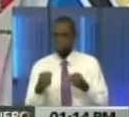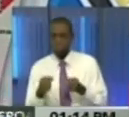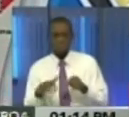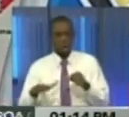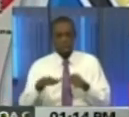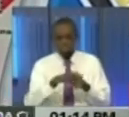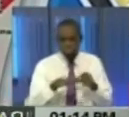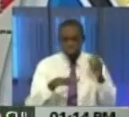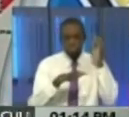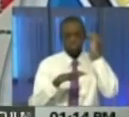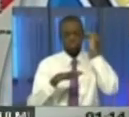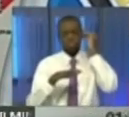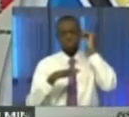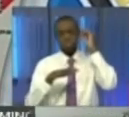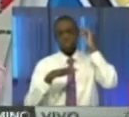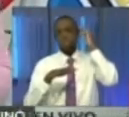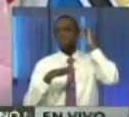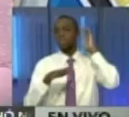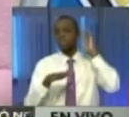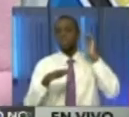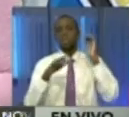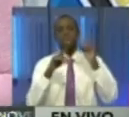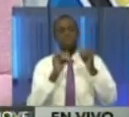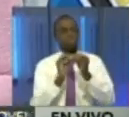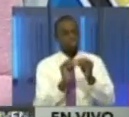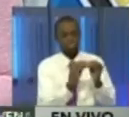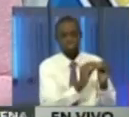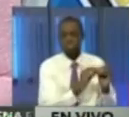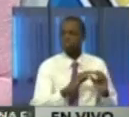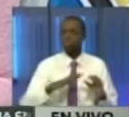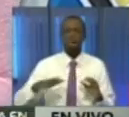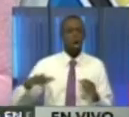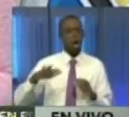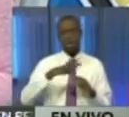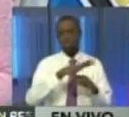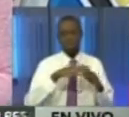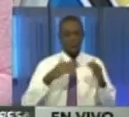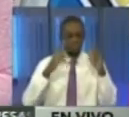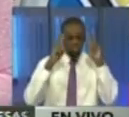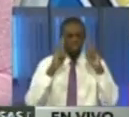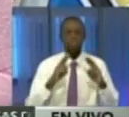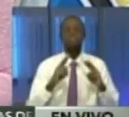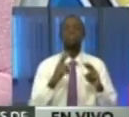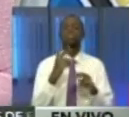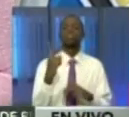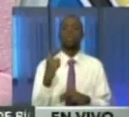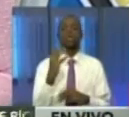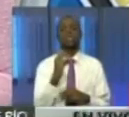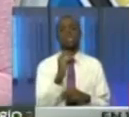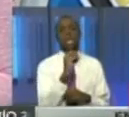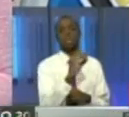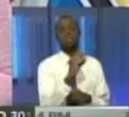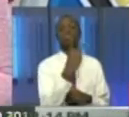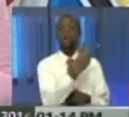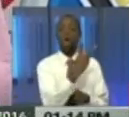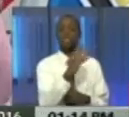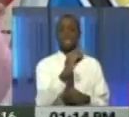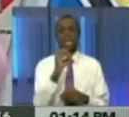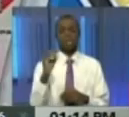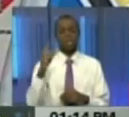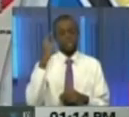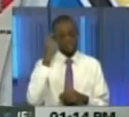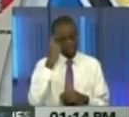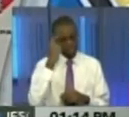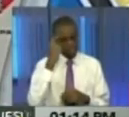logísticas, técnicas de producción, se nos llevaron 200 días. Nosotros acumulamos pues una experiencia